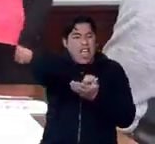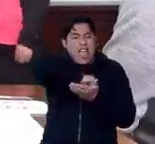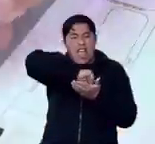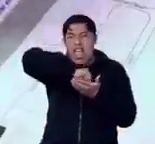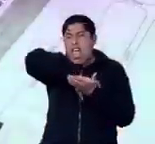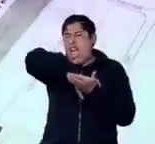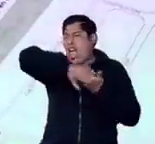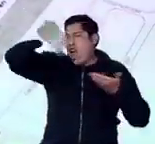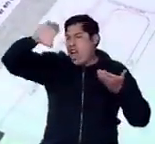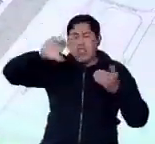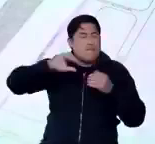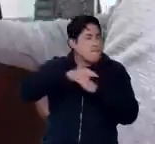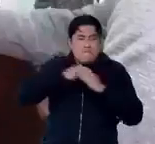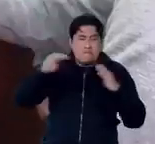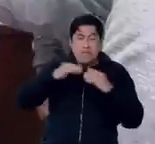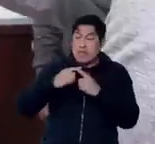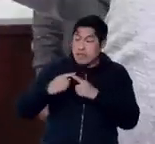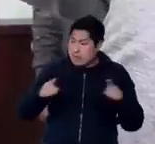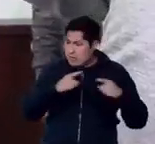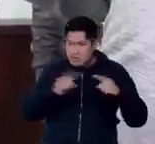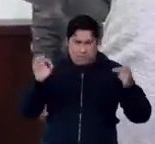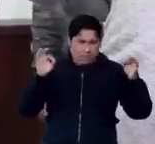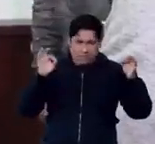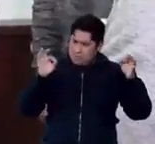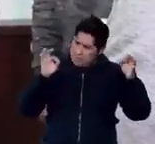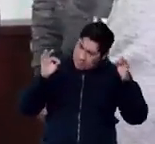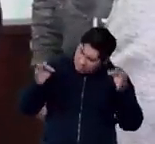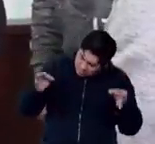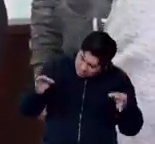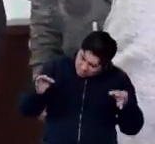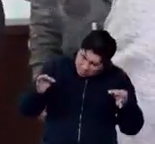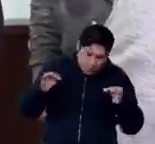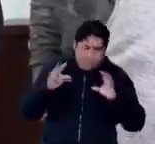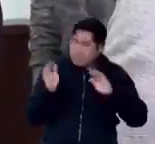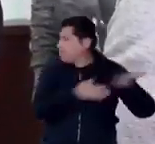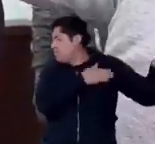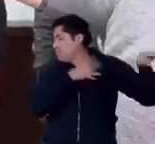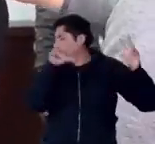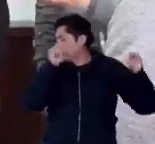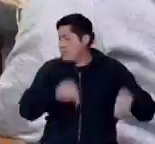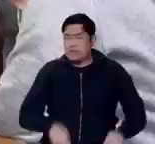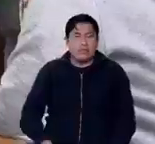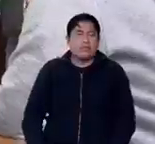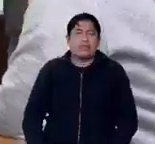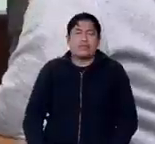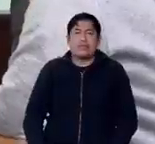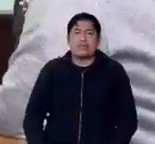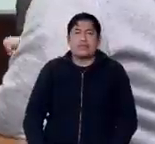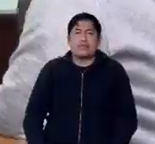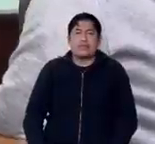palabra anulado. Y si hubieran papeletas diferentes a las oficiales, no deben ser tomadas en cuenta.